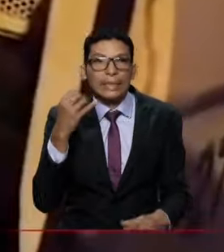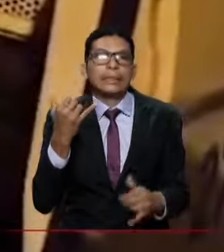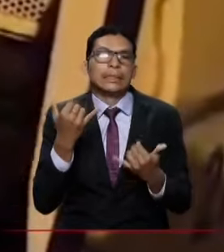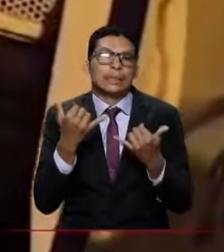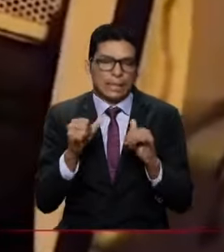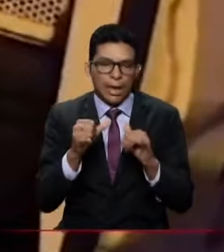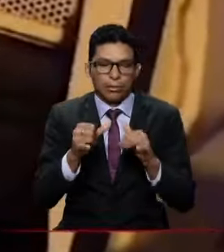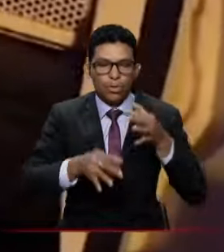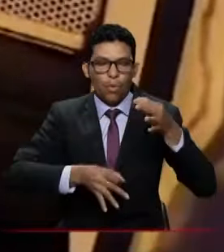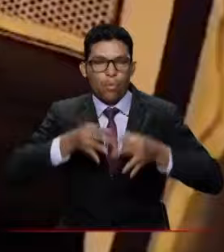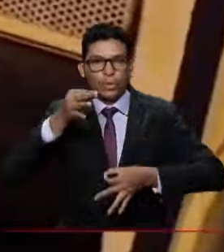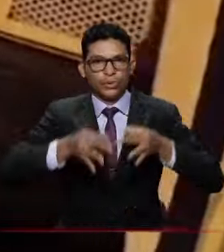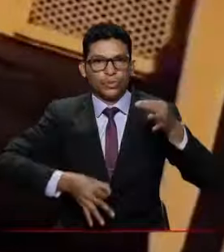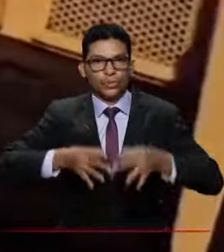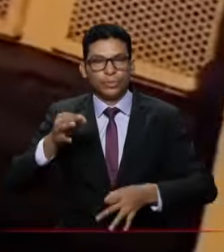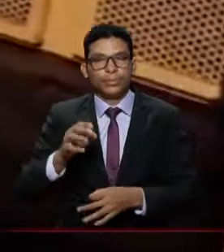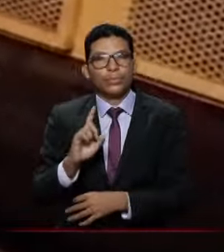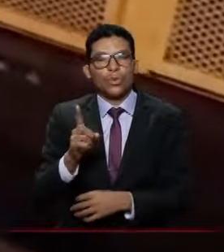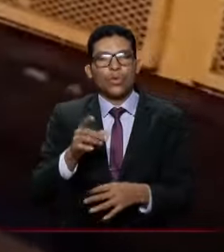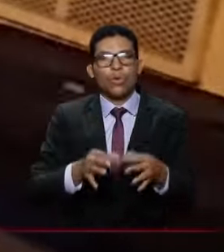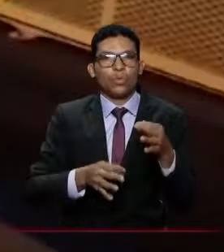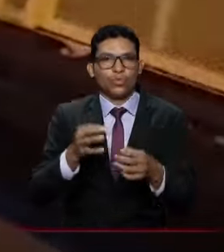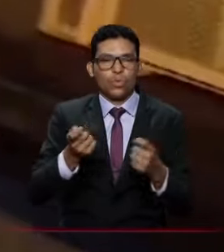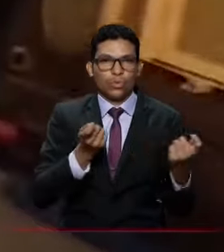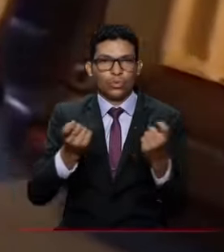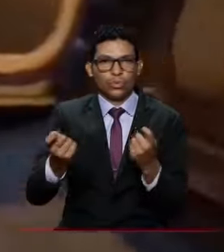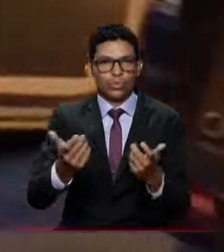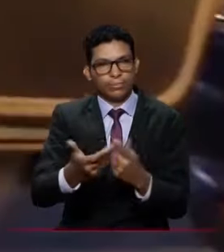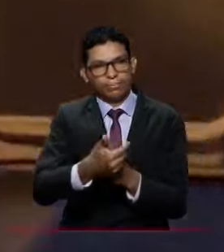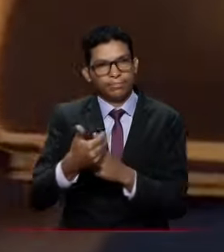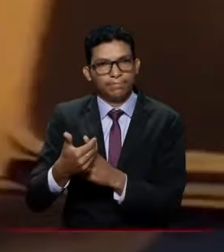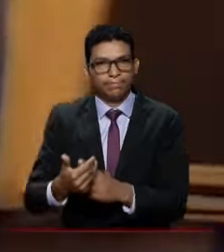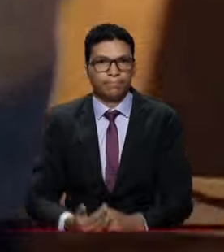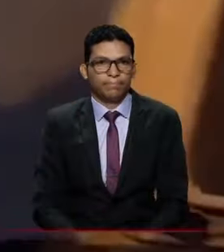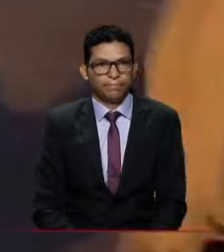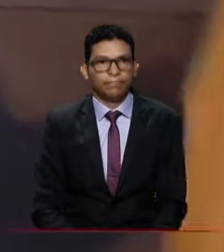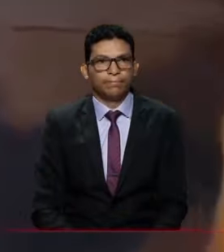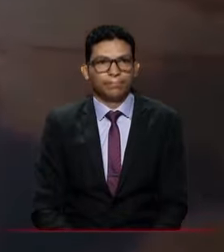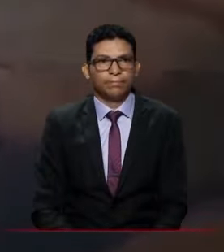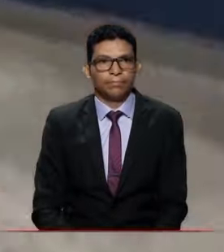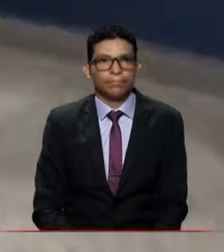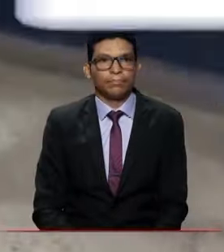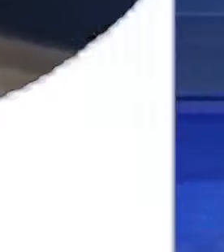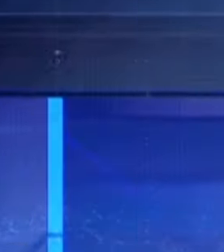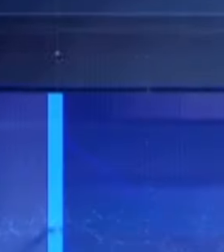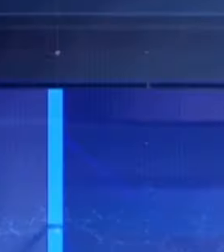siendo judicializado por parte de un juez de control de garantías.